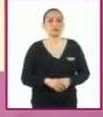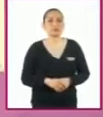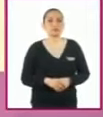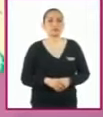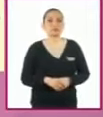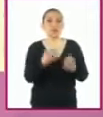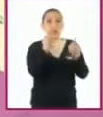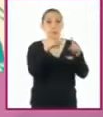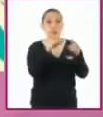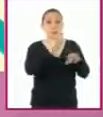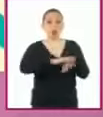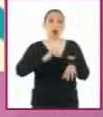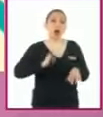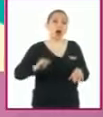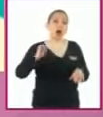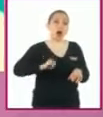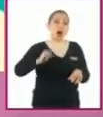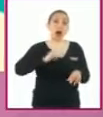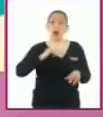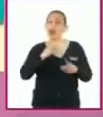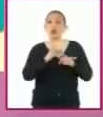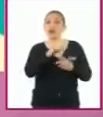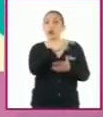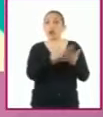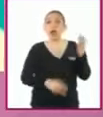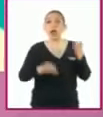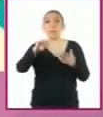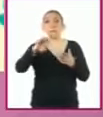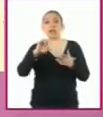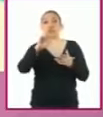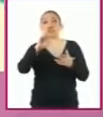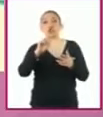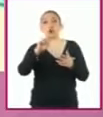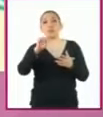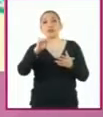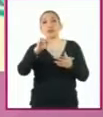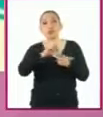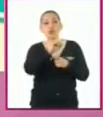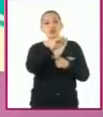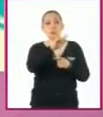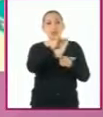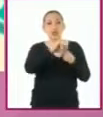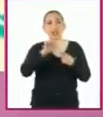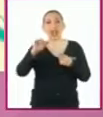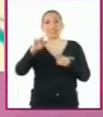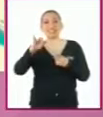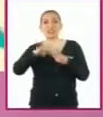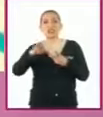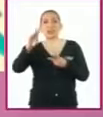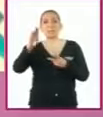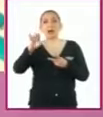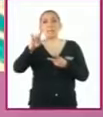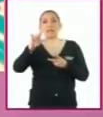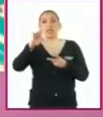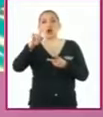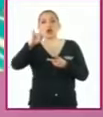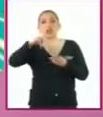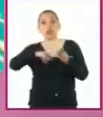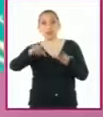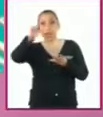La música más antigua se tiene registrada en Mesopotamia, con los sumerios, asirios y babilonios, y también con